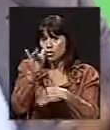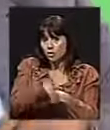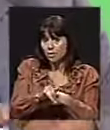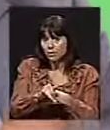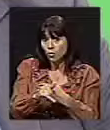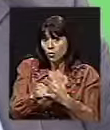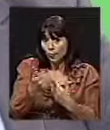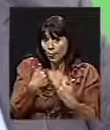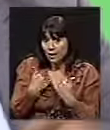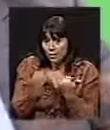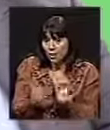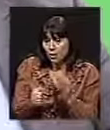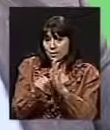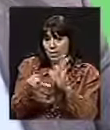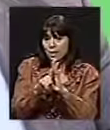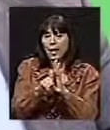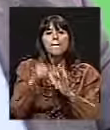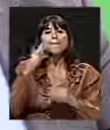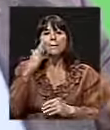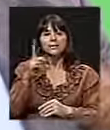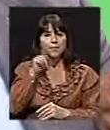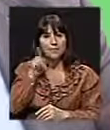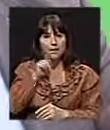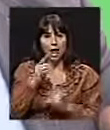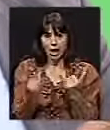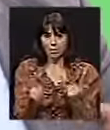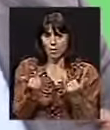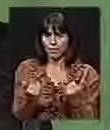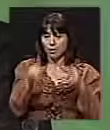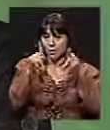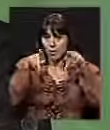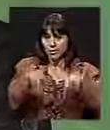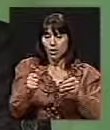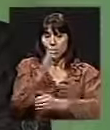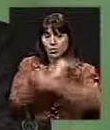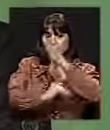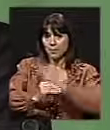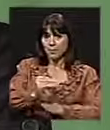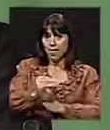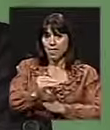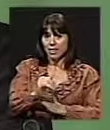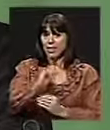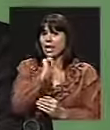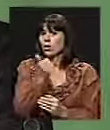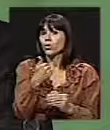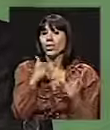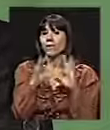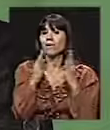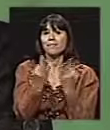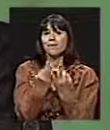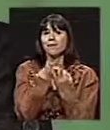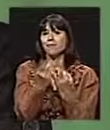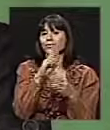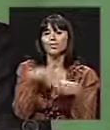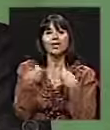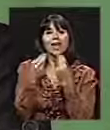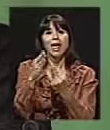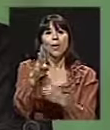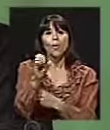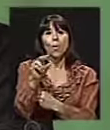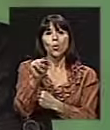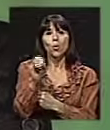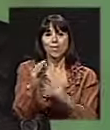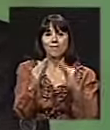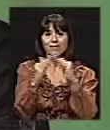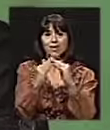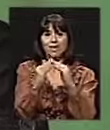tenemos, porque parece mentira, en la actualidad a una persona con discapacidad que no tenga núcleo familiar no se le da bono de vivienda. Y ahí tenemos